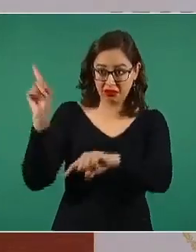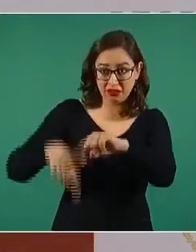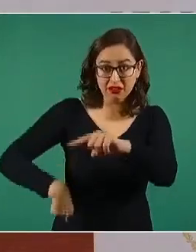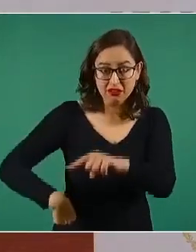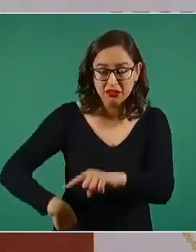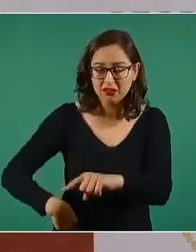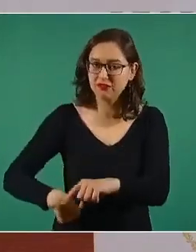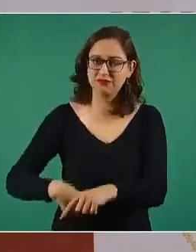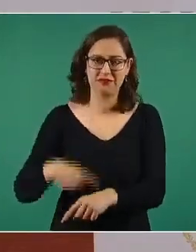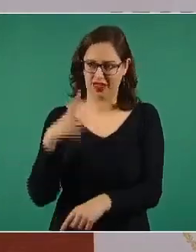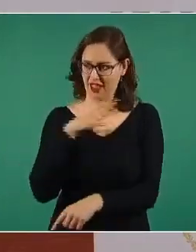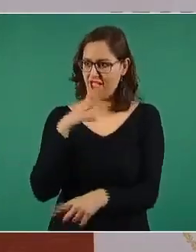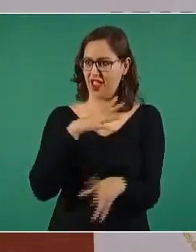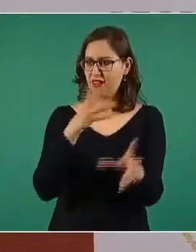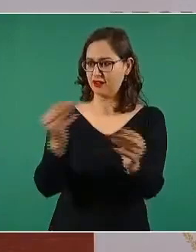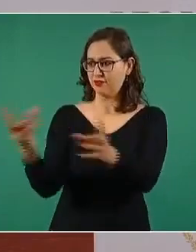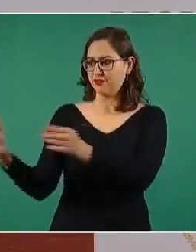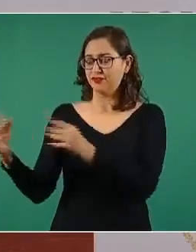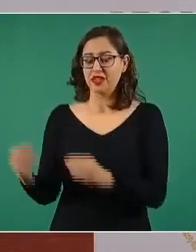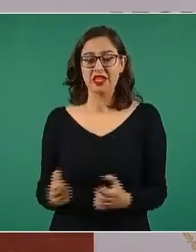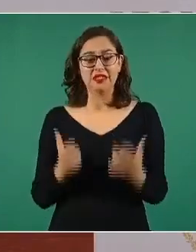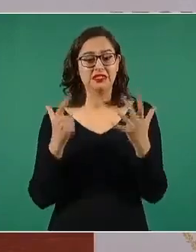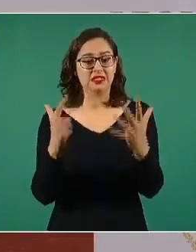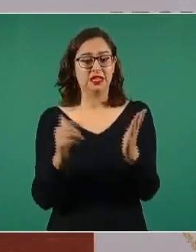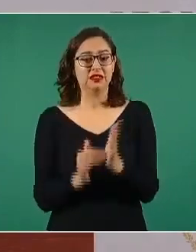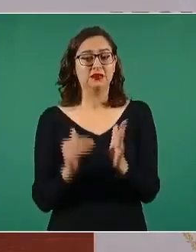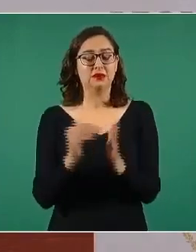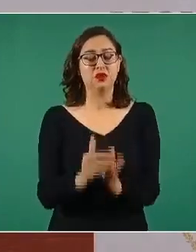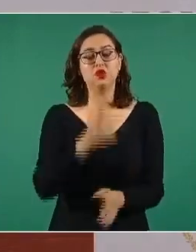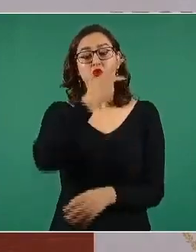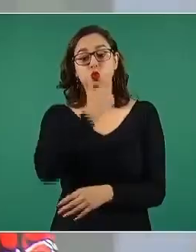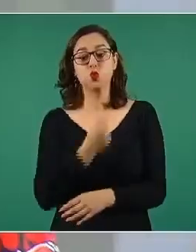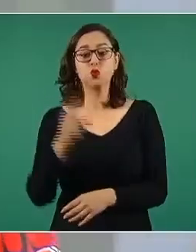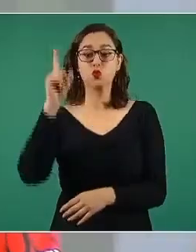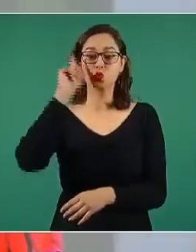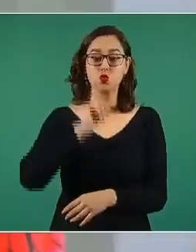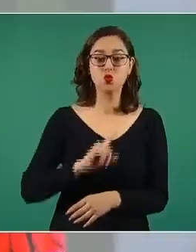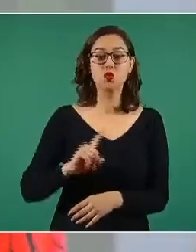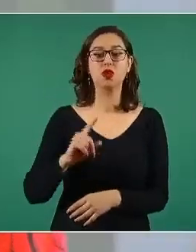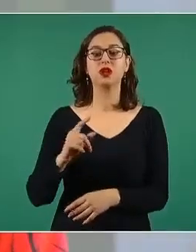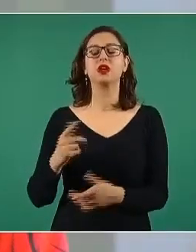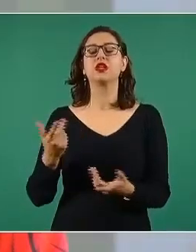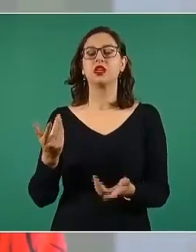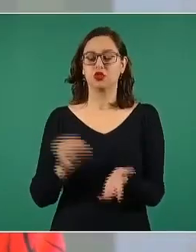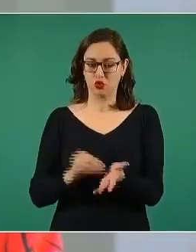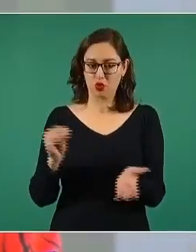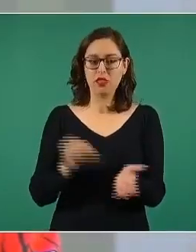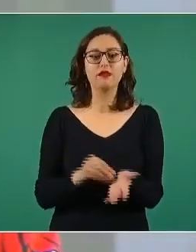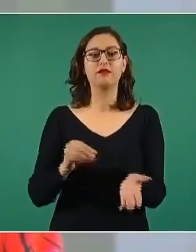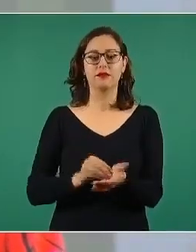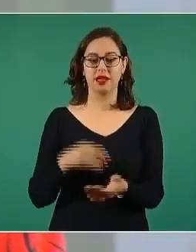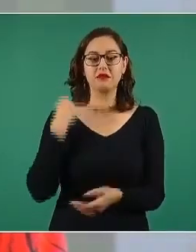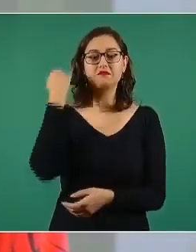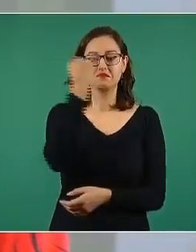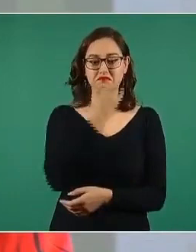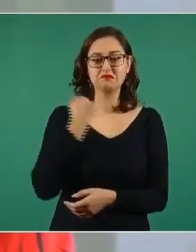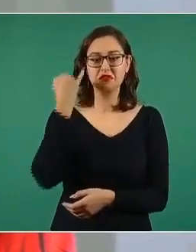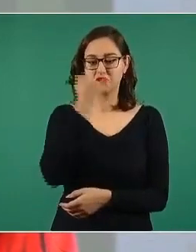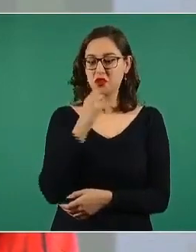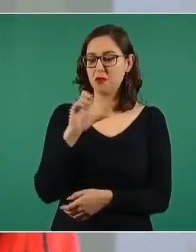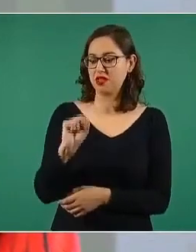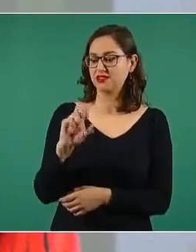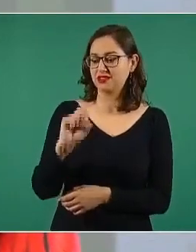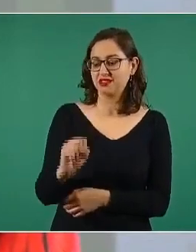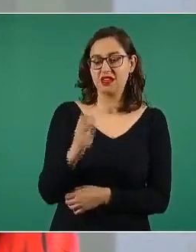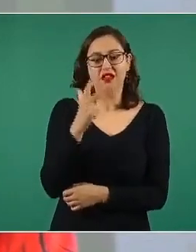de la riqueza de los más de 7 millones de mexicanos y mexicanas que hablan, conservan y procuran 68